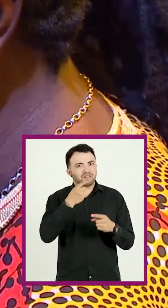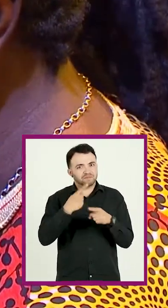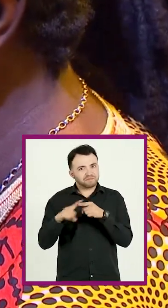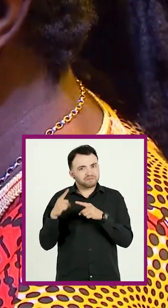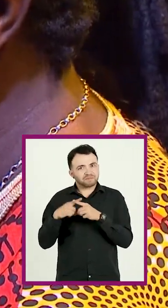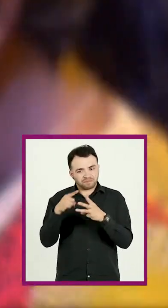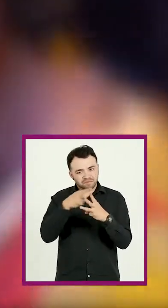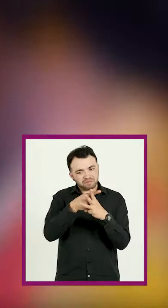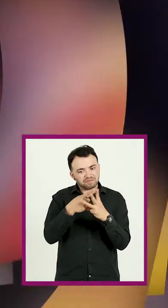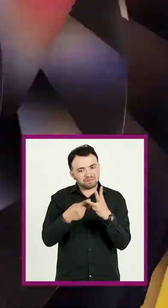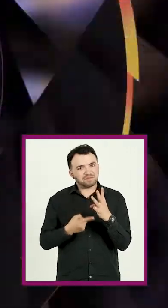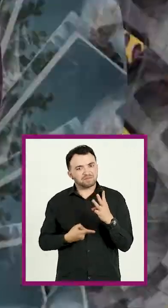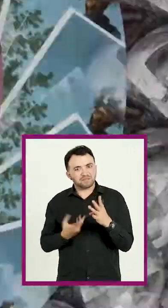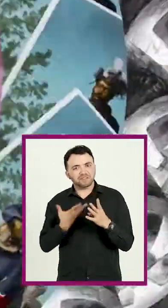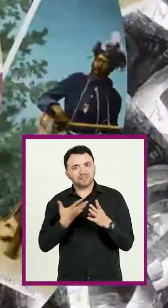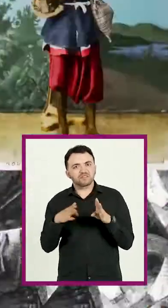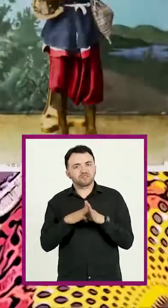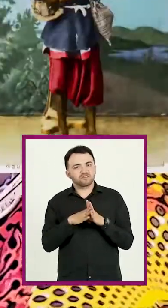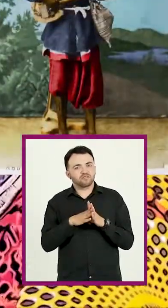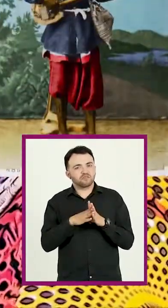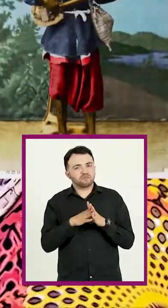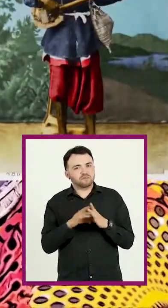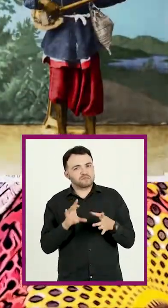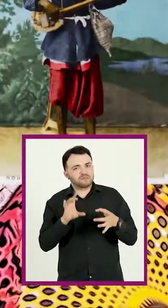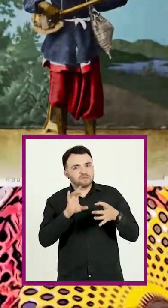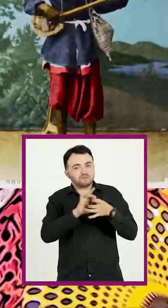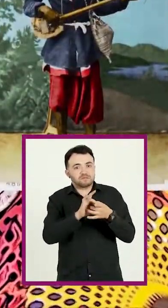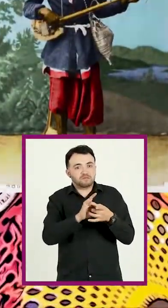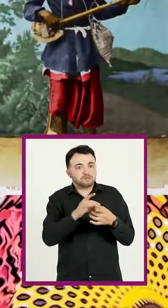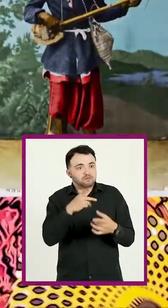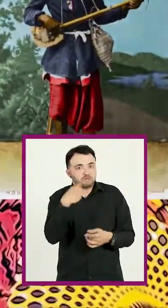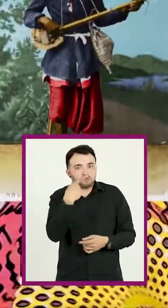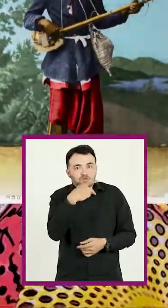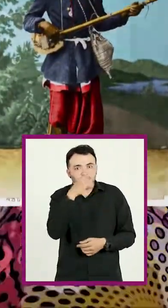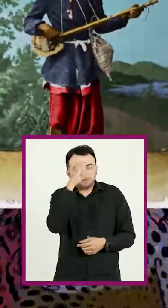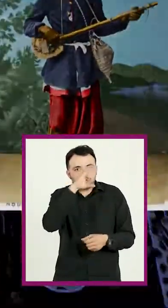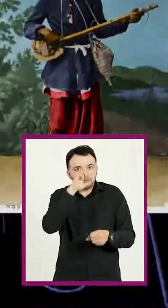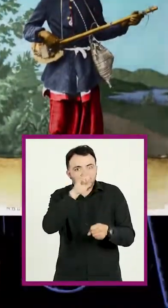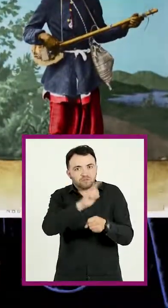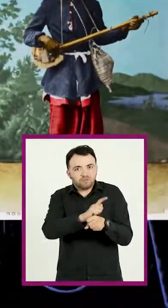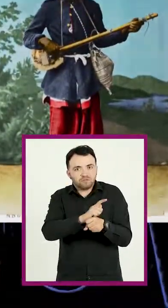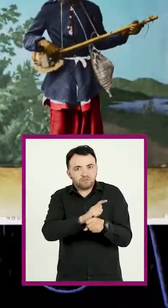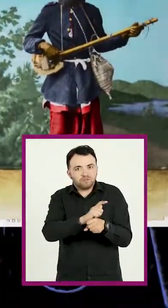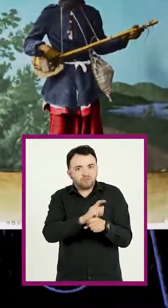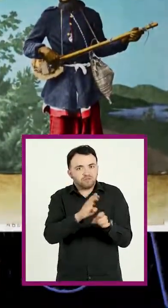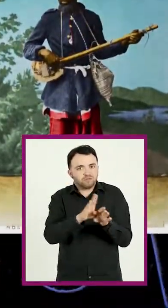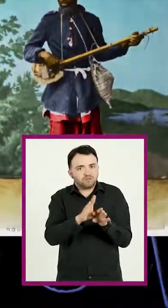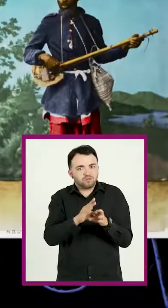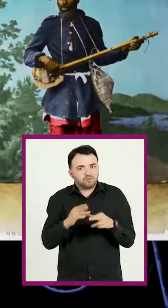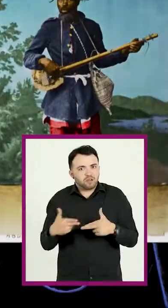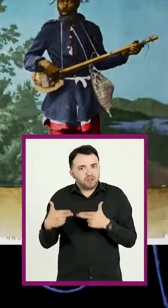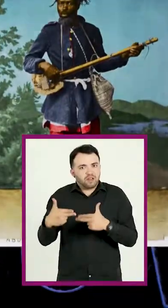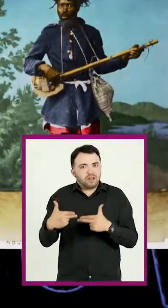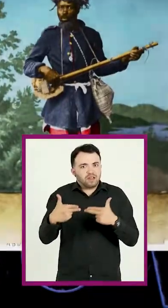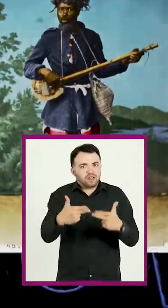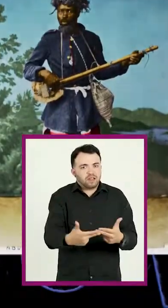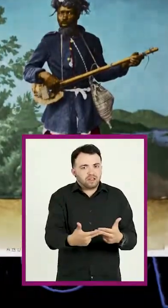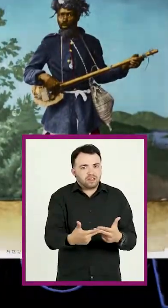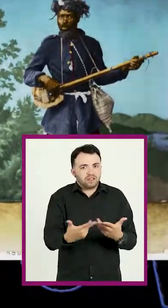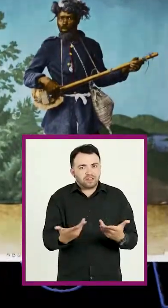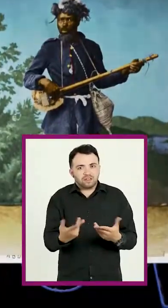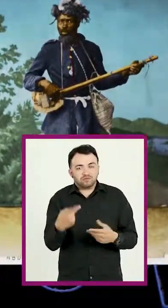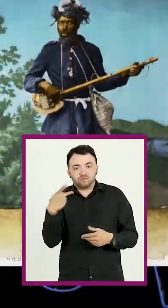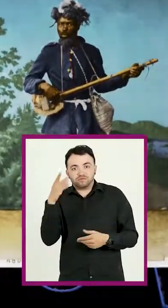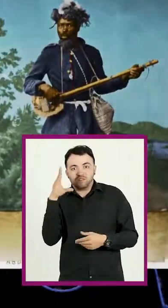están ligados o tienen que ver con esta tradición de los griots, que han sido llamados, aunque no es exactamente lo mismo, como